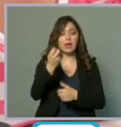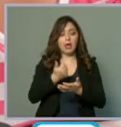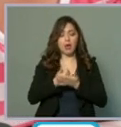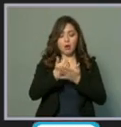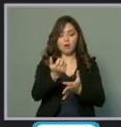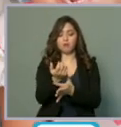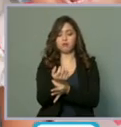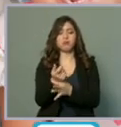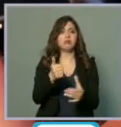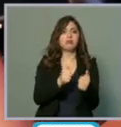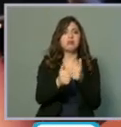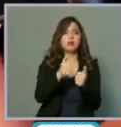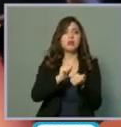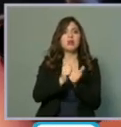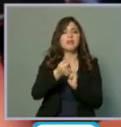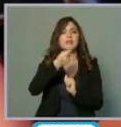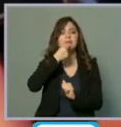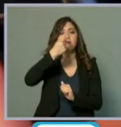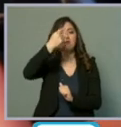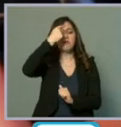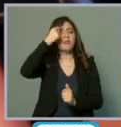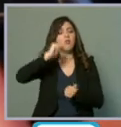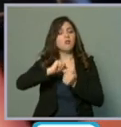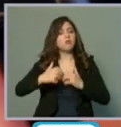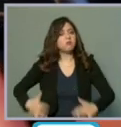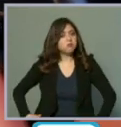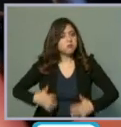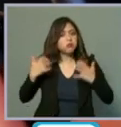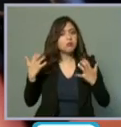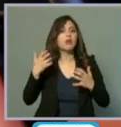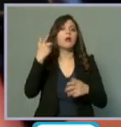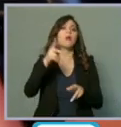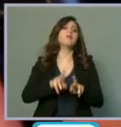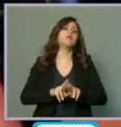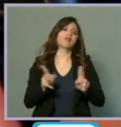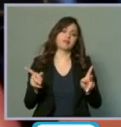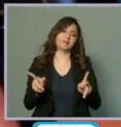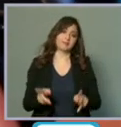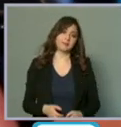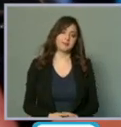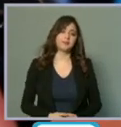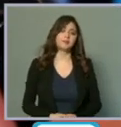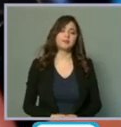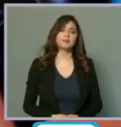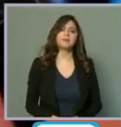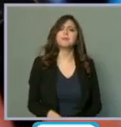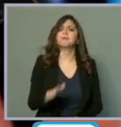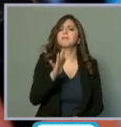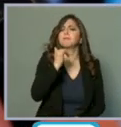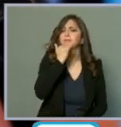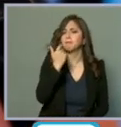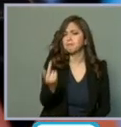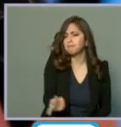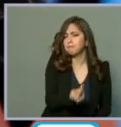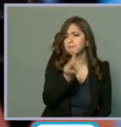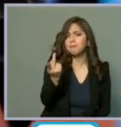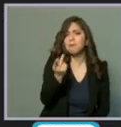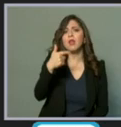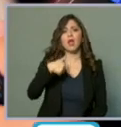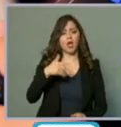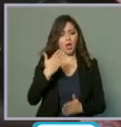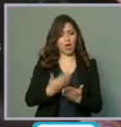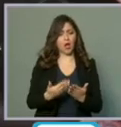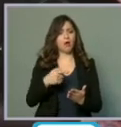Oye. Y ahora, Sí. Digo, estamos en una época vacacional, entonces esto tiene mucho más